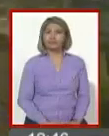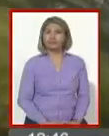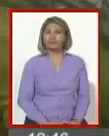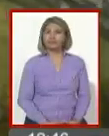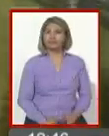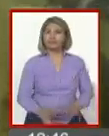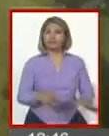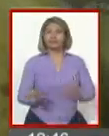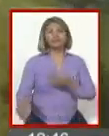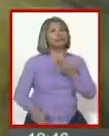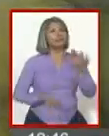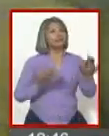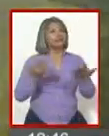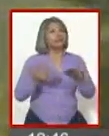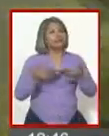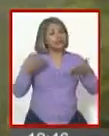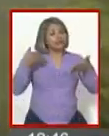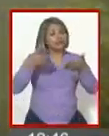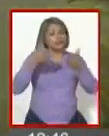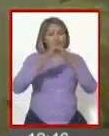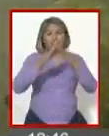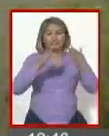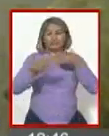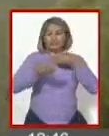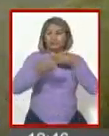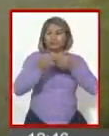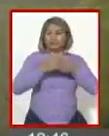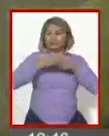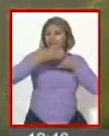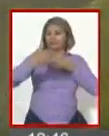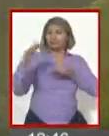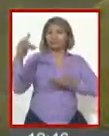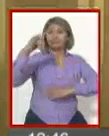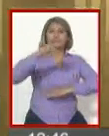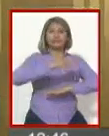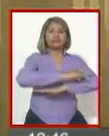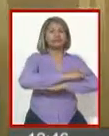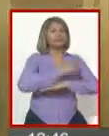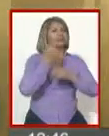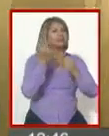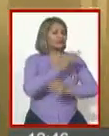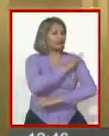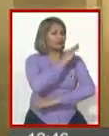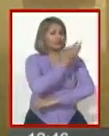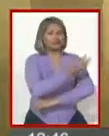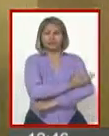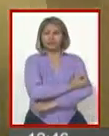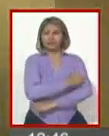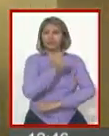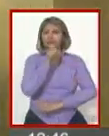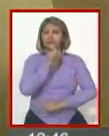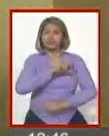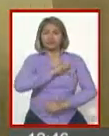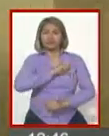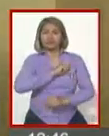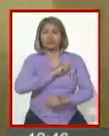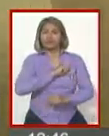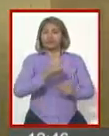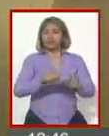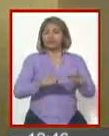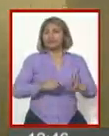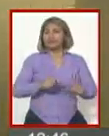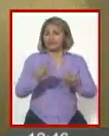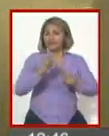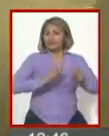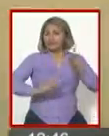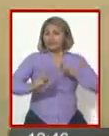De esta manera, las llamas amenazaban los condominios que se encuentran detrás del aeropuerto. Fue arduo los esfuerzos de los bomberos, de la policía, del municipio